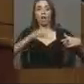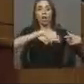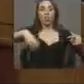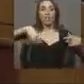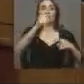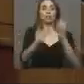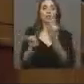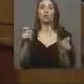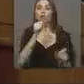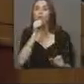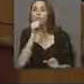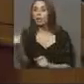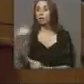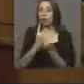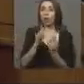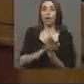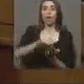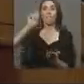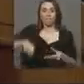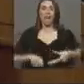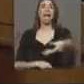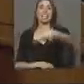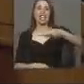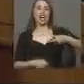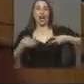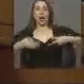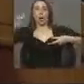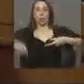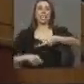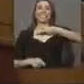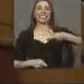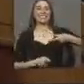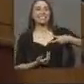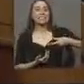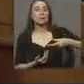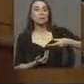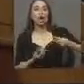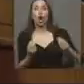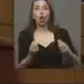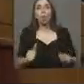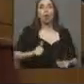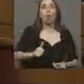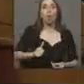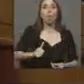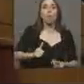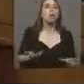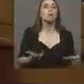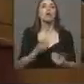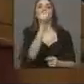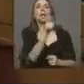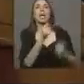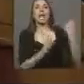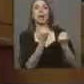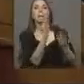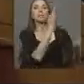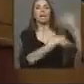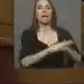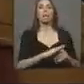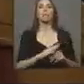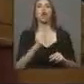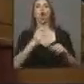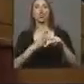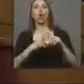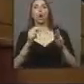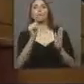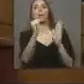con interesantes sentencias que no tienen cómo hacerlas efectivas porque el tipo se cambió, porque se fue para otro lado, porque puso la empresa a nombre de la señora,